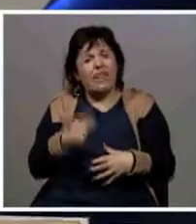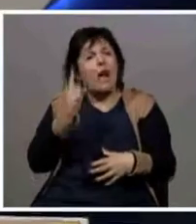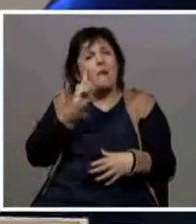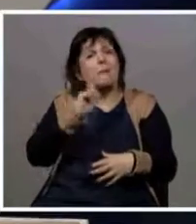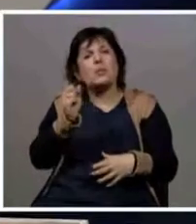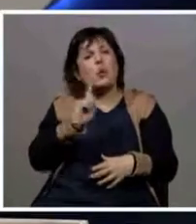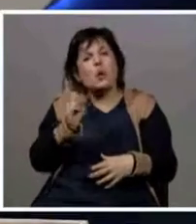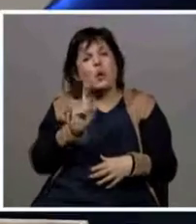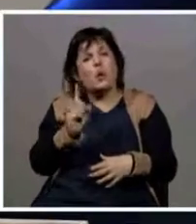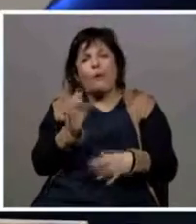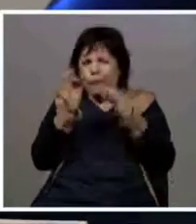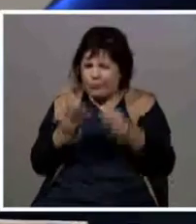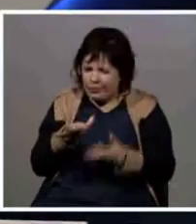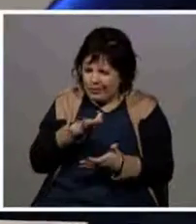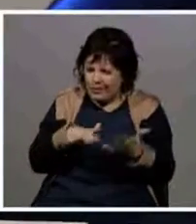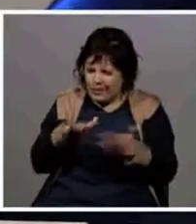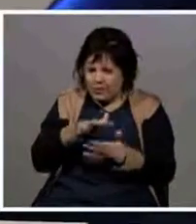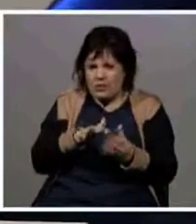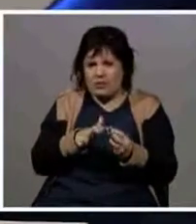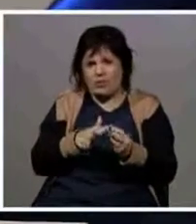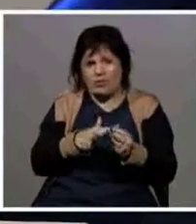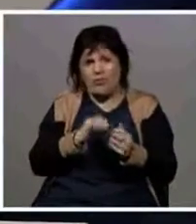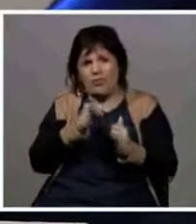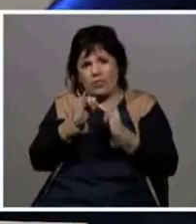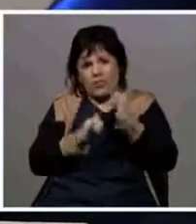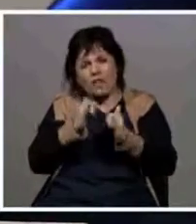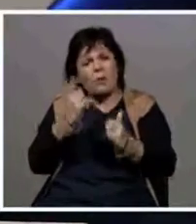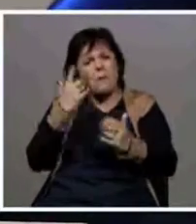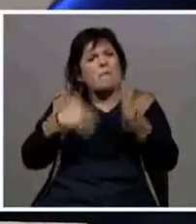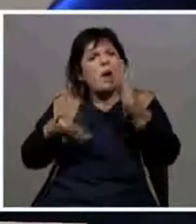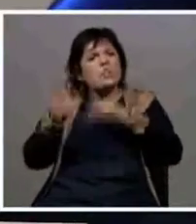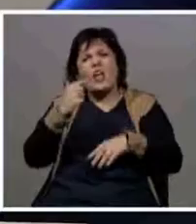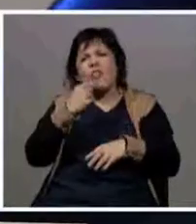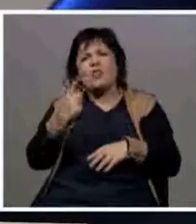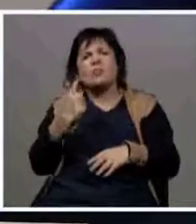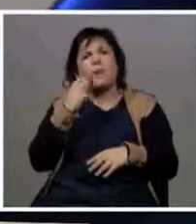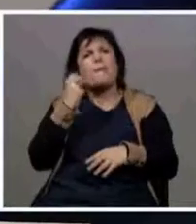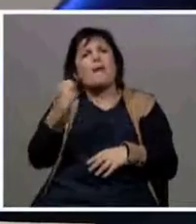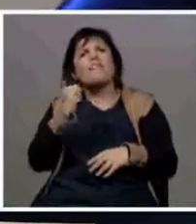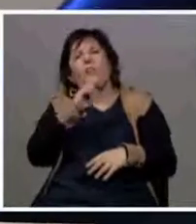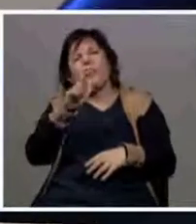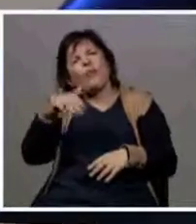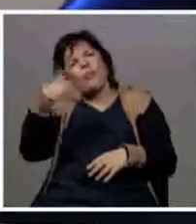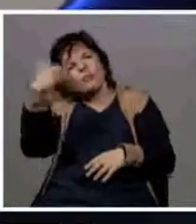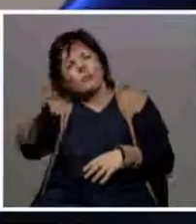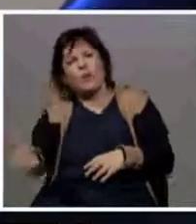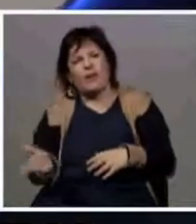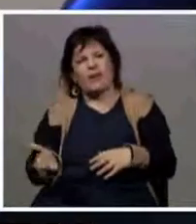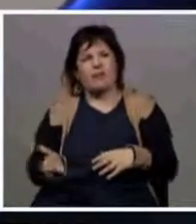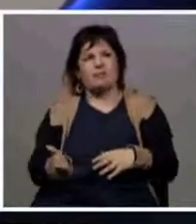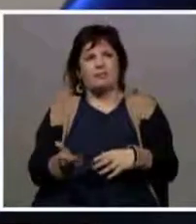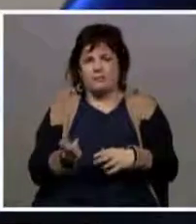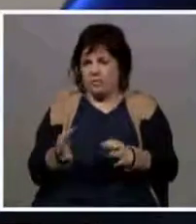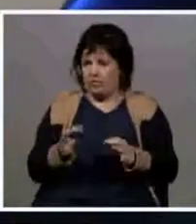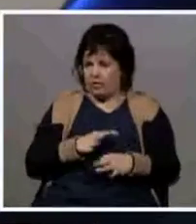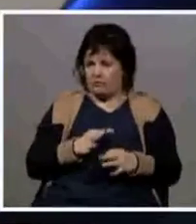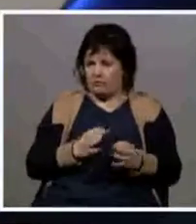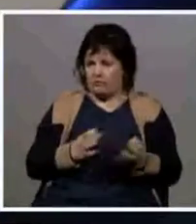y en estas condiciones hay datos interesantes la gran mayoría dice que se prefiere tener hijos más tarde nos dicen